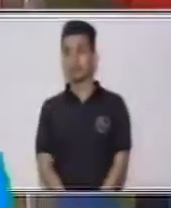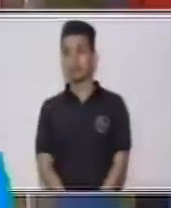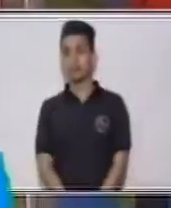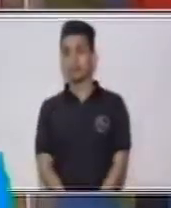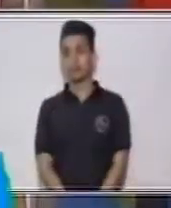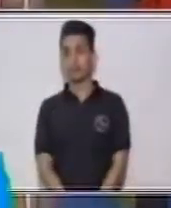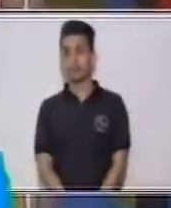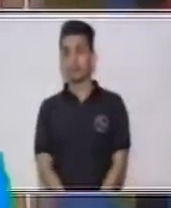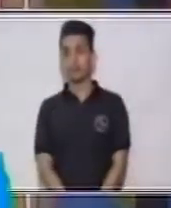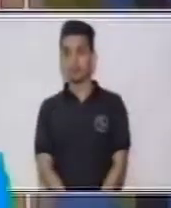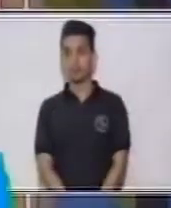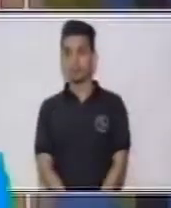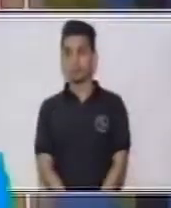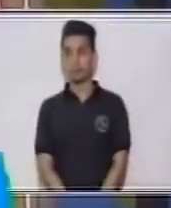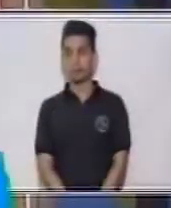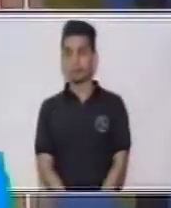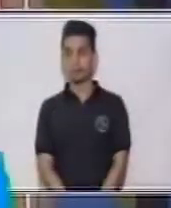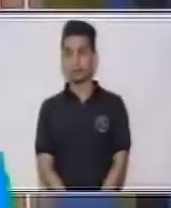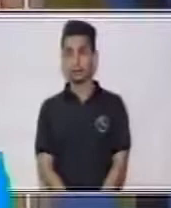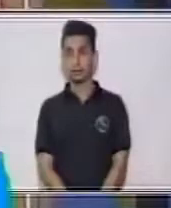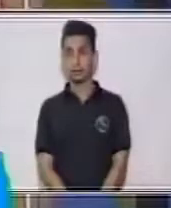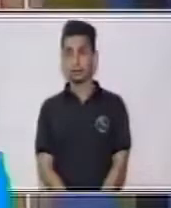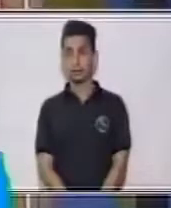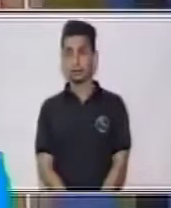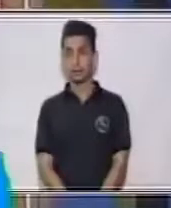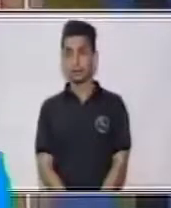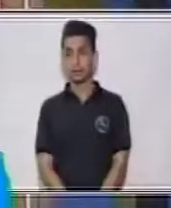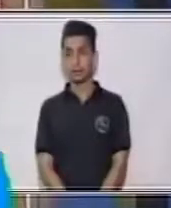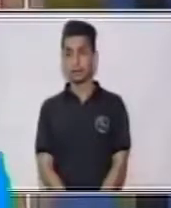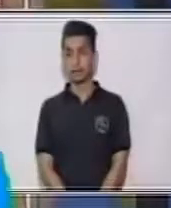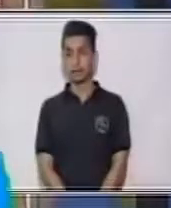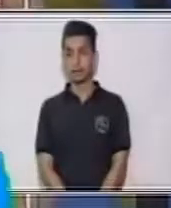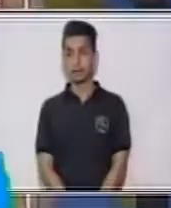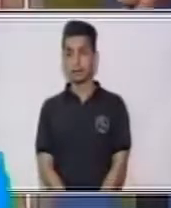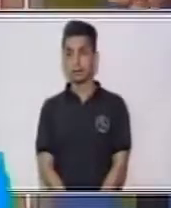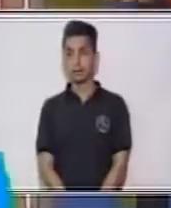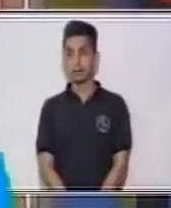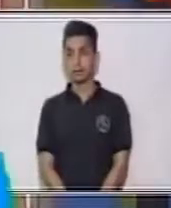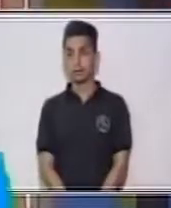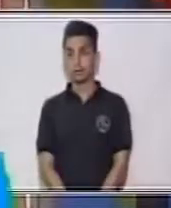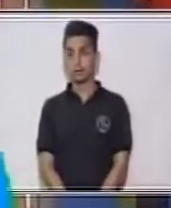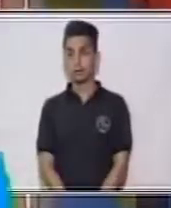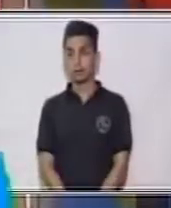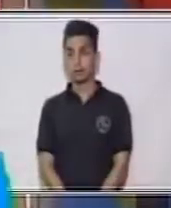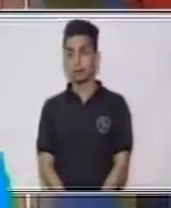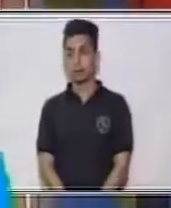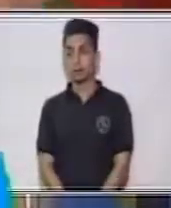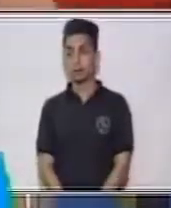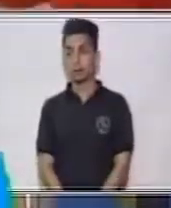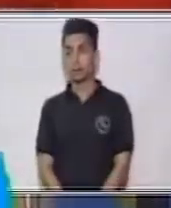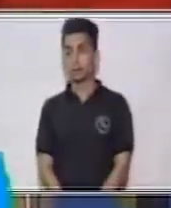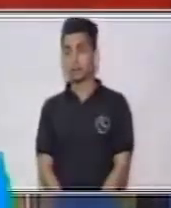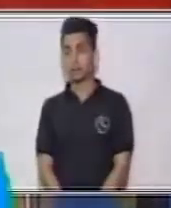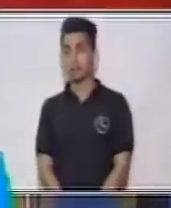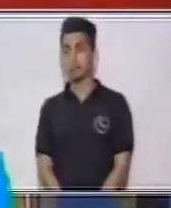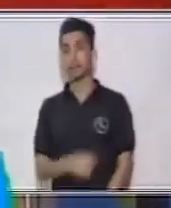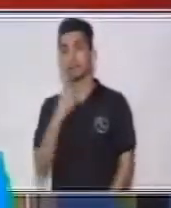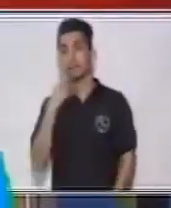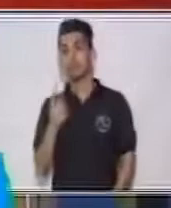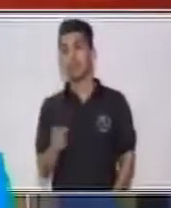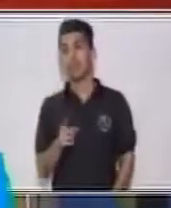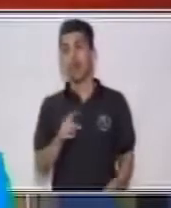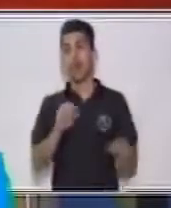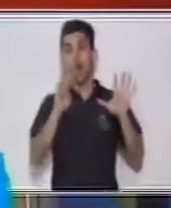vamos ahora a decir por ejemplo 8 menos 2